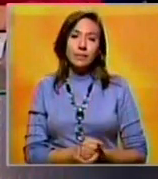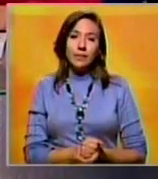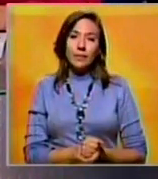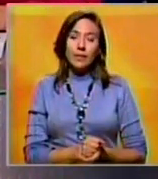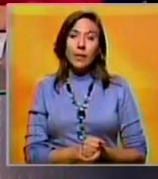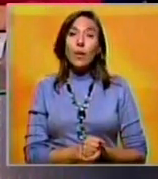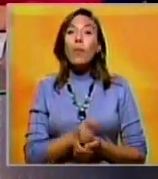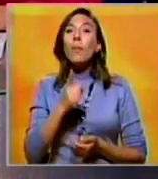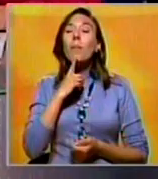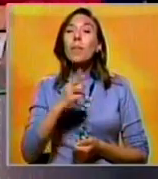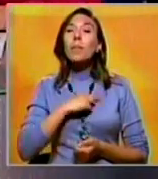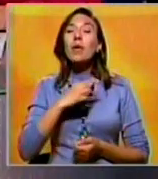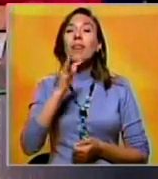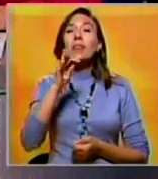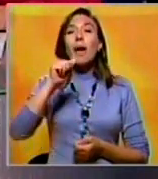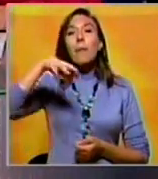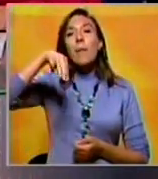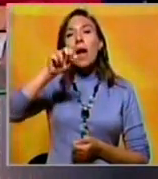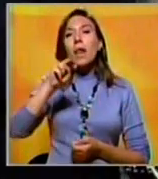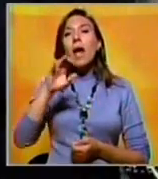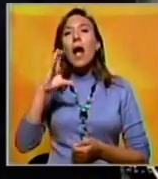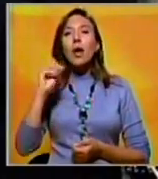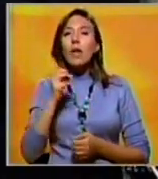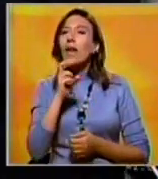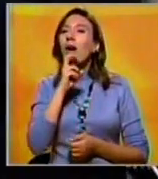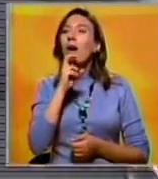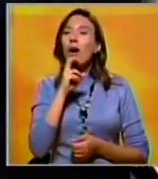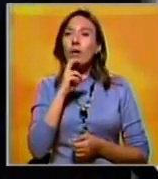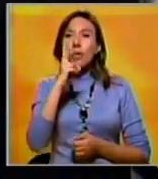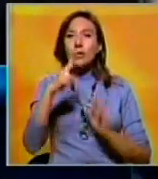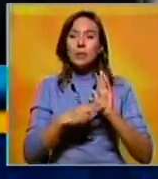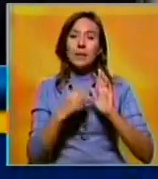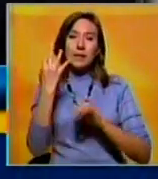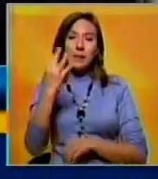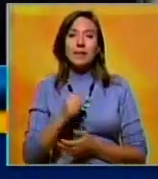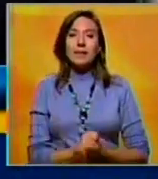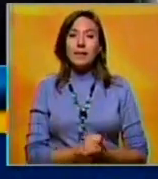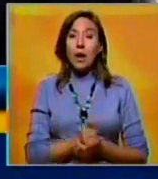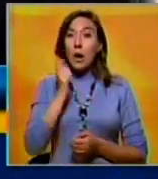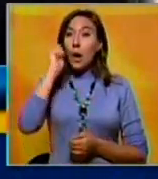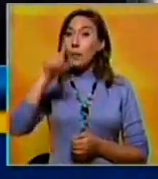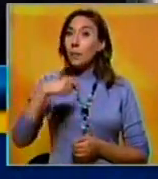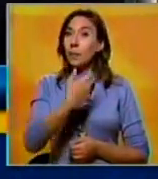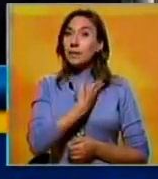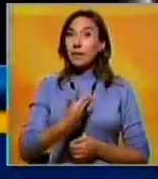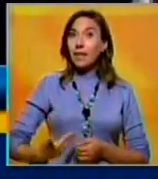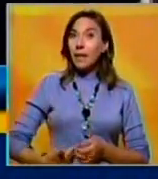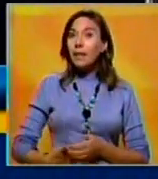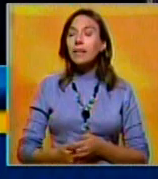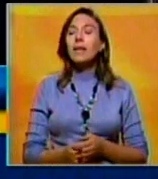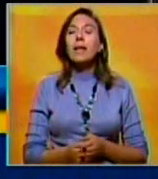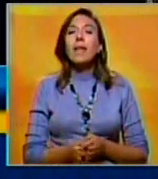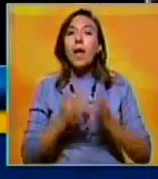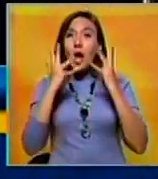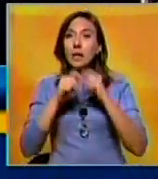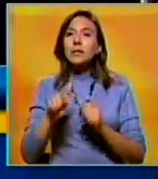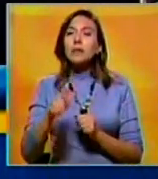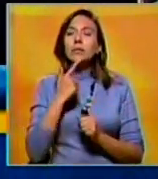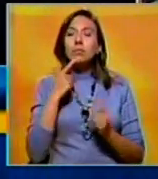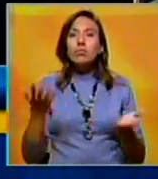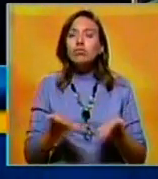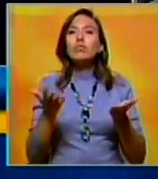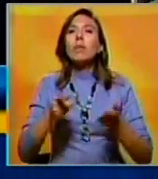premio Tamanaco de Oro 2013. El presidente de la organización, Daniel Fernández, destacó la labor informativa de los